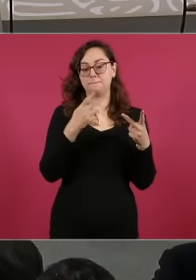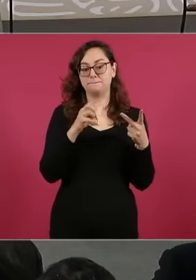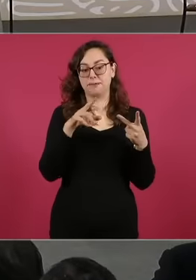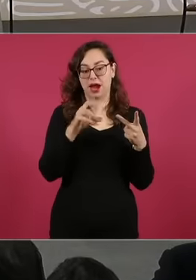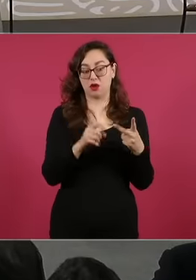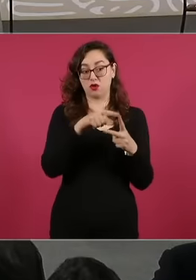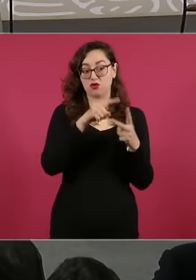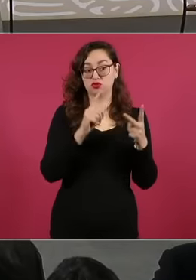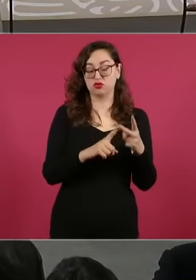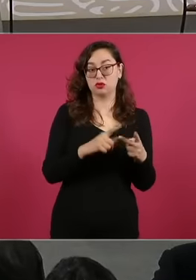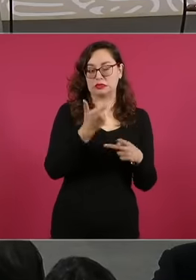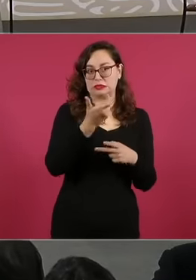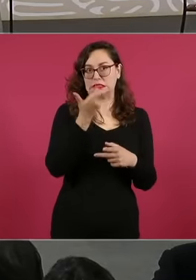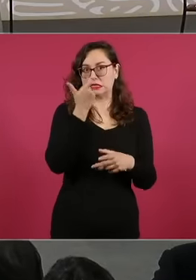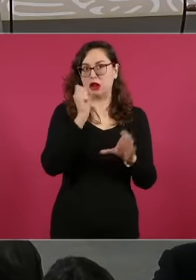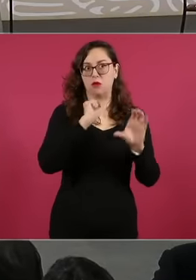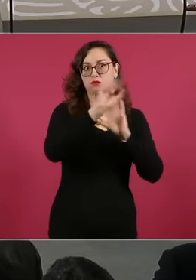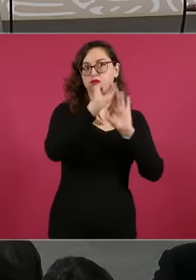por